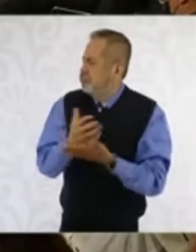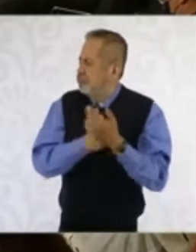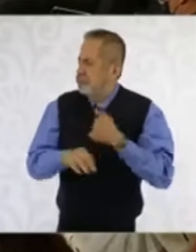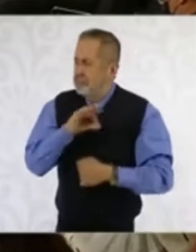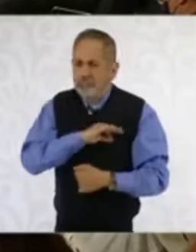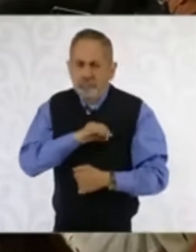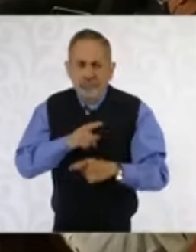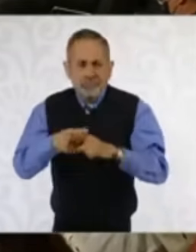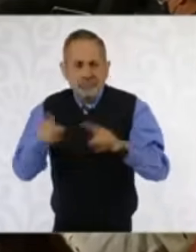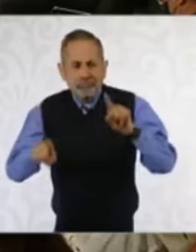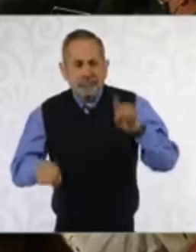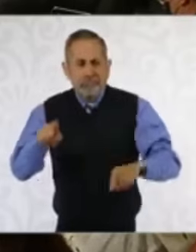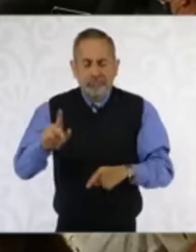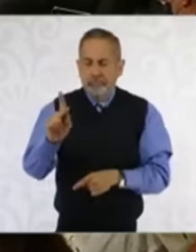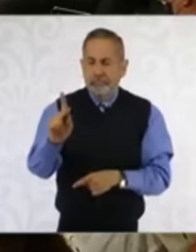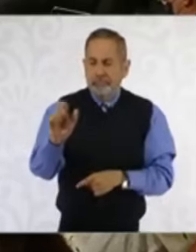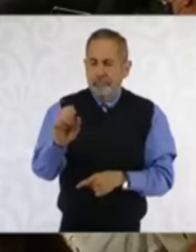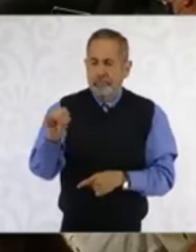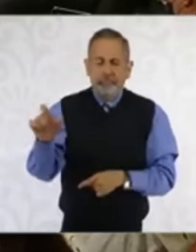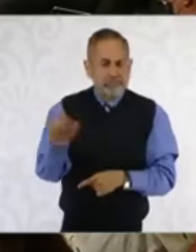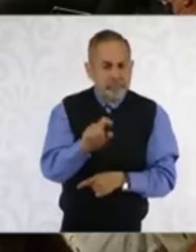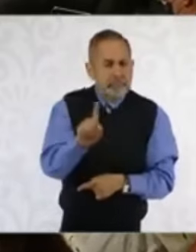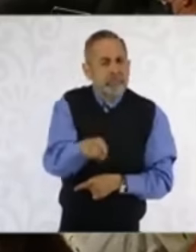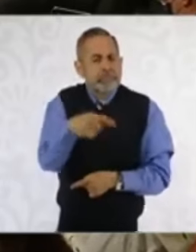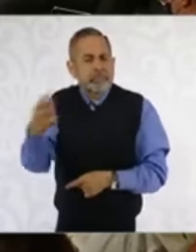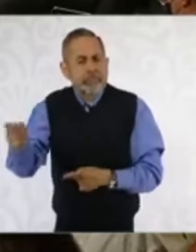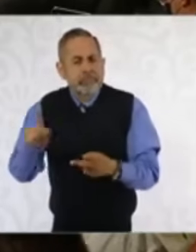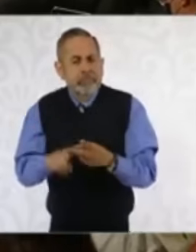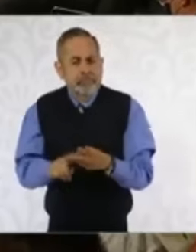¿Cuál es la diferencia entre Pemex y